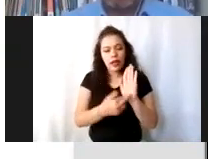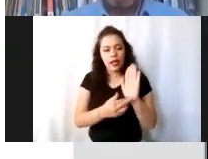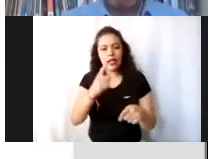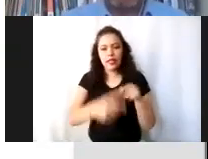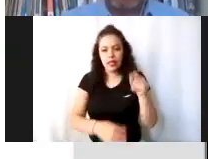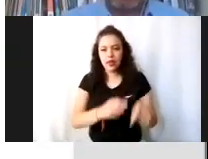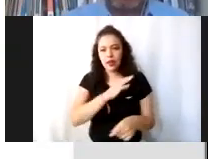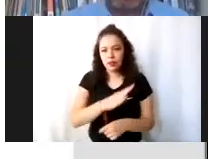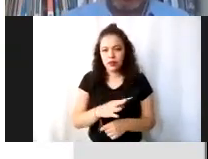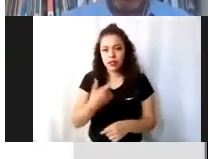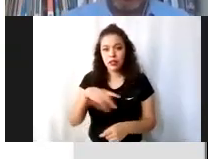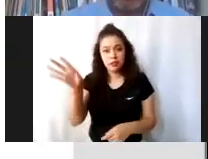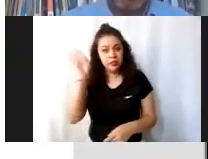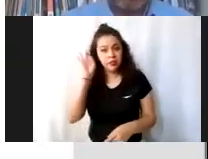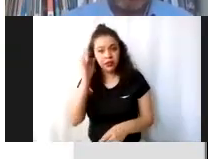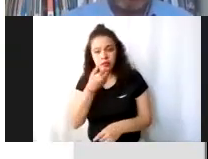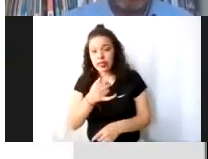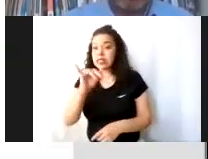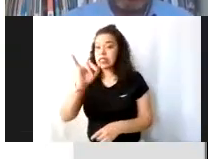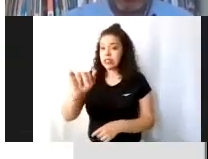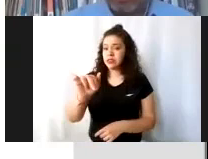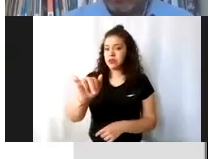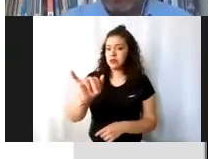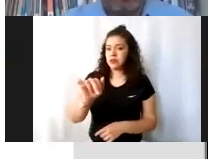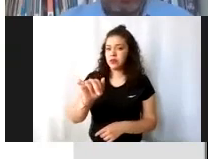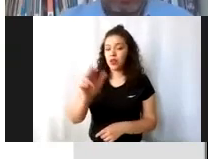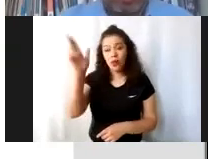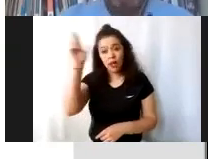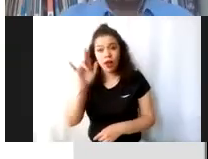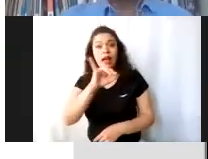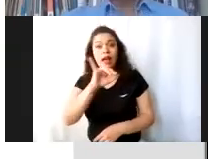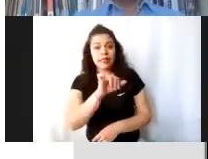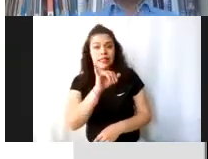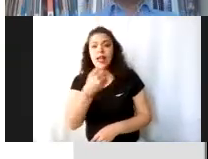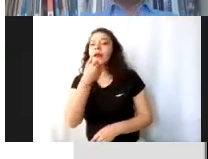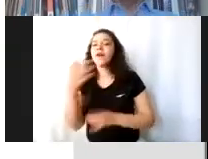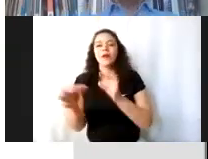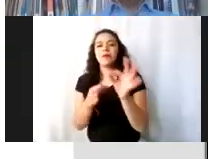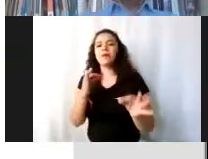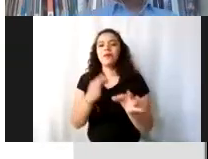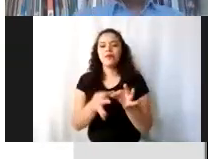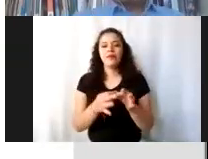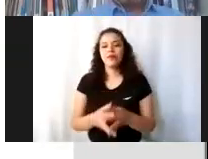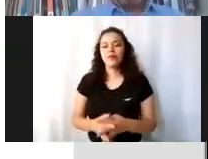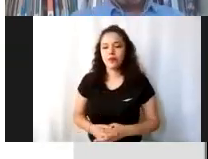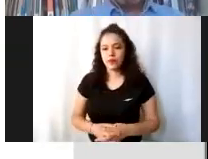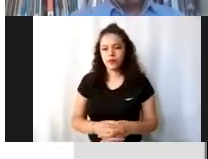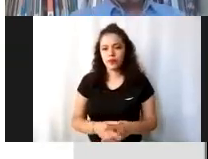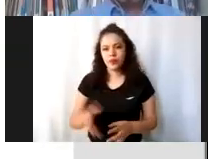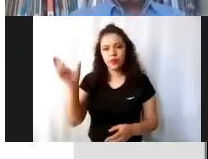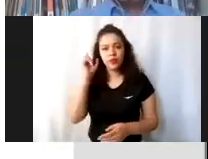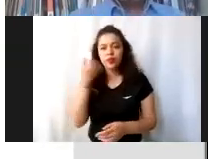¿Me escuchan? Sí, ¿verdad? ¿Hola? Sí. Sí, perfecto. Ok. Ya se escucha mejor